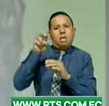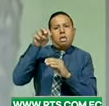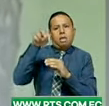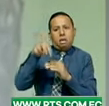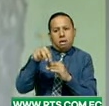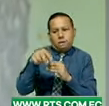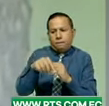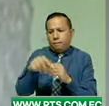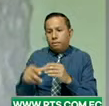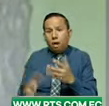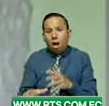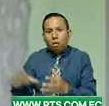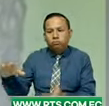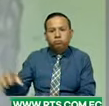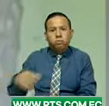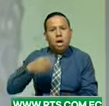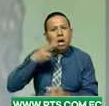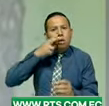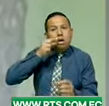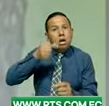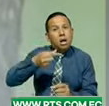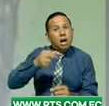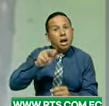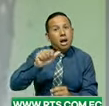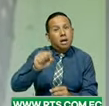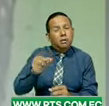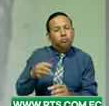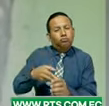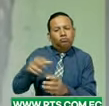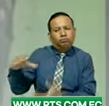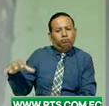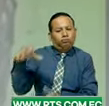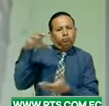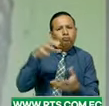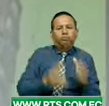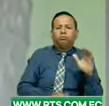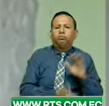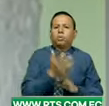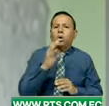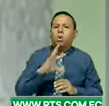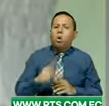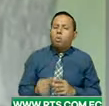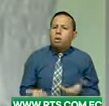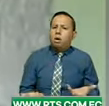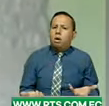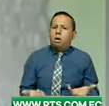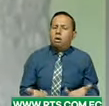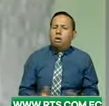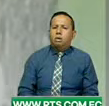tanque de gas. En las calles la gente como que respira inseguridad.